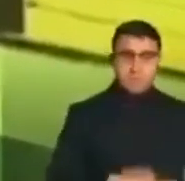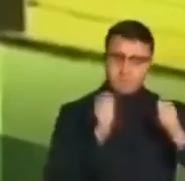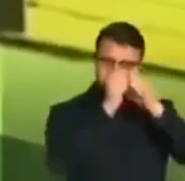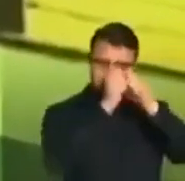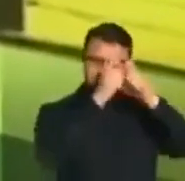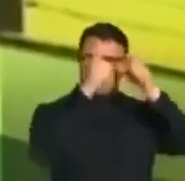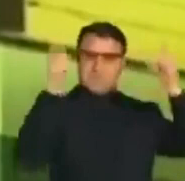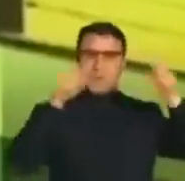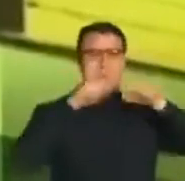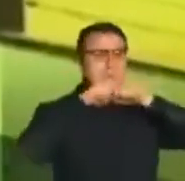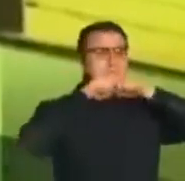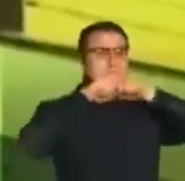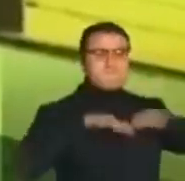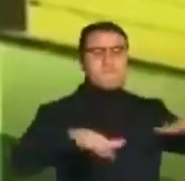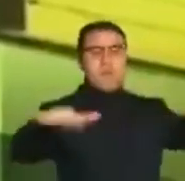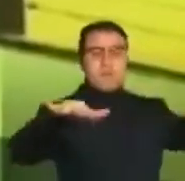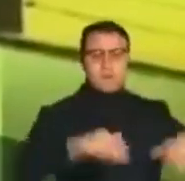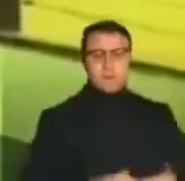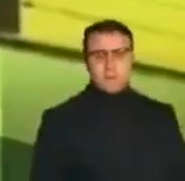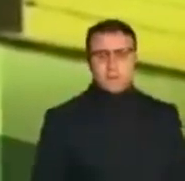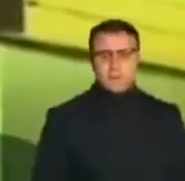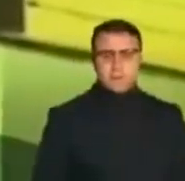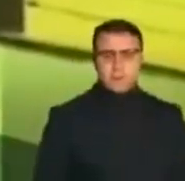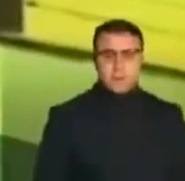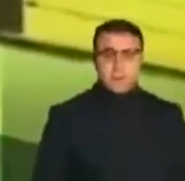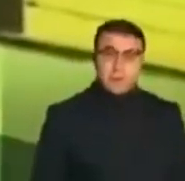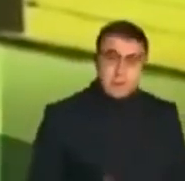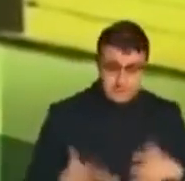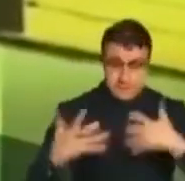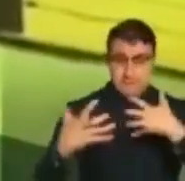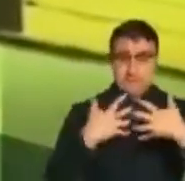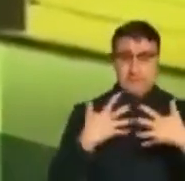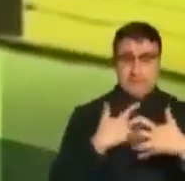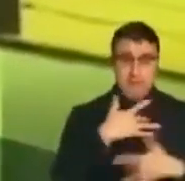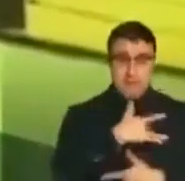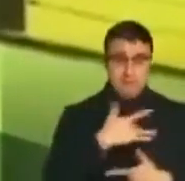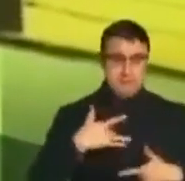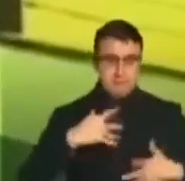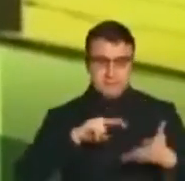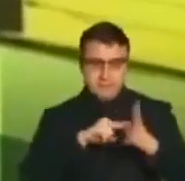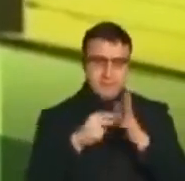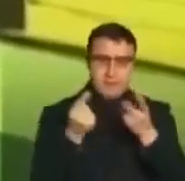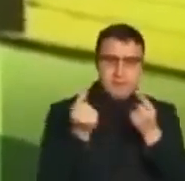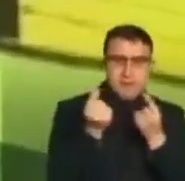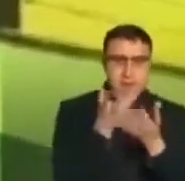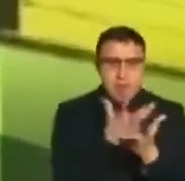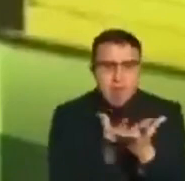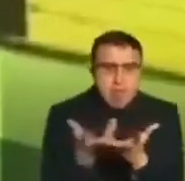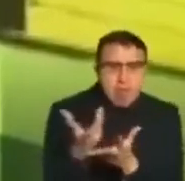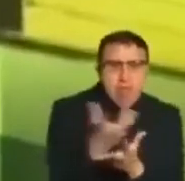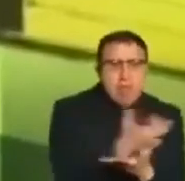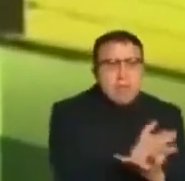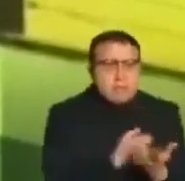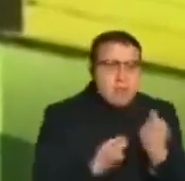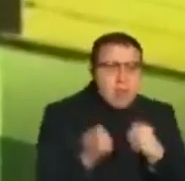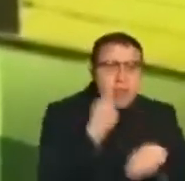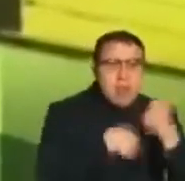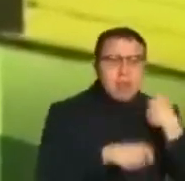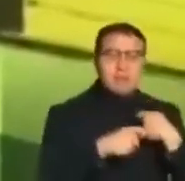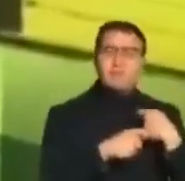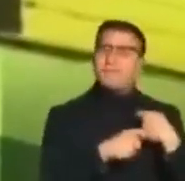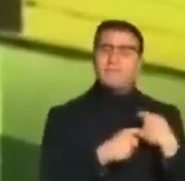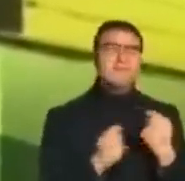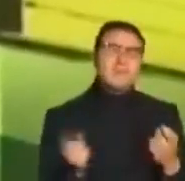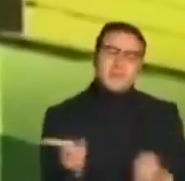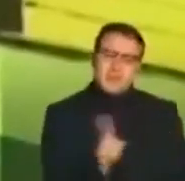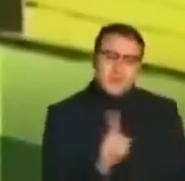Es un sistema de salud que no construye negocios, sino que se basa en